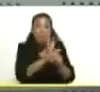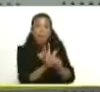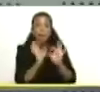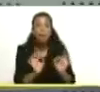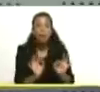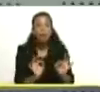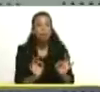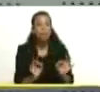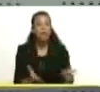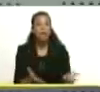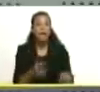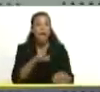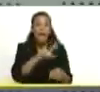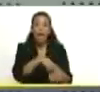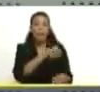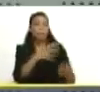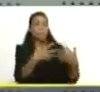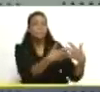donde desde el norte